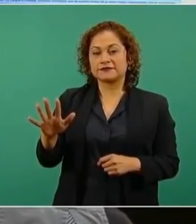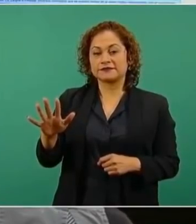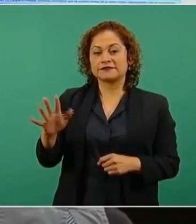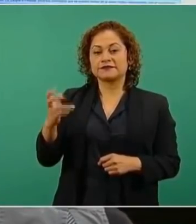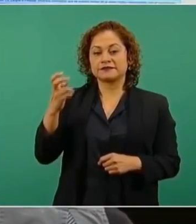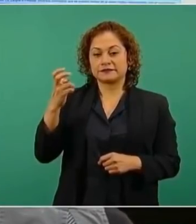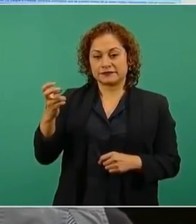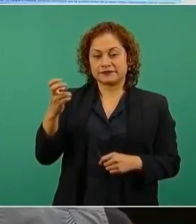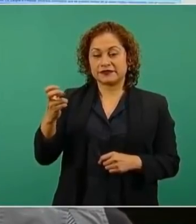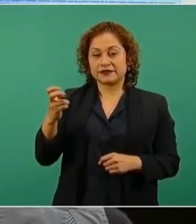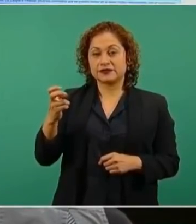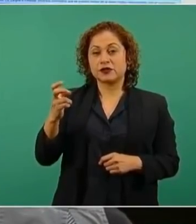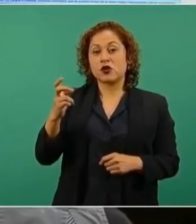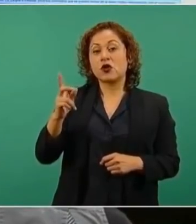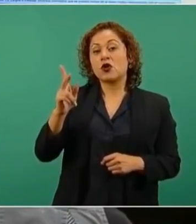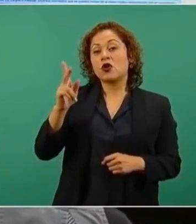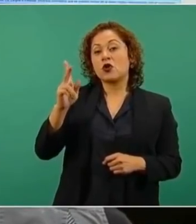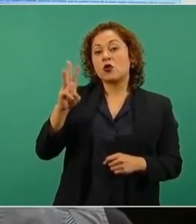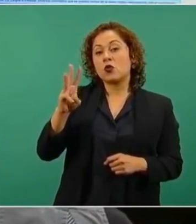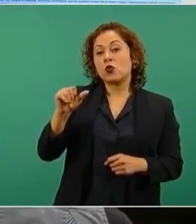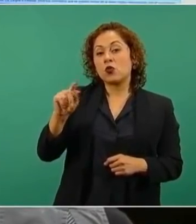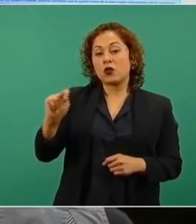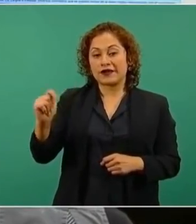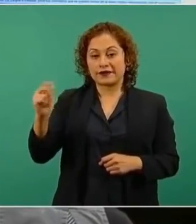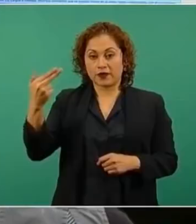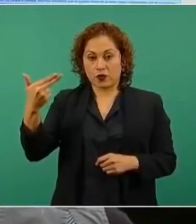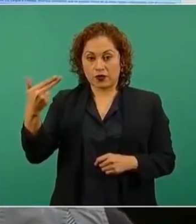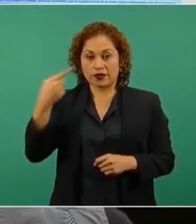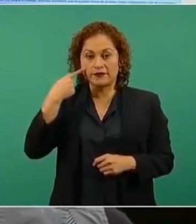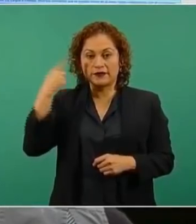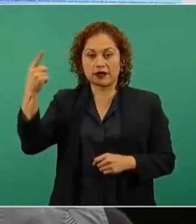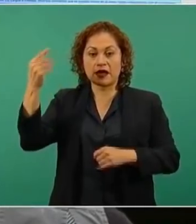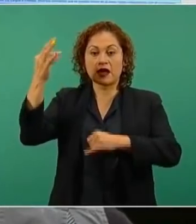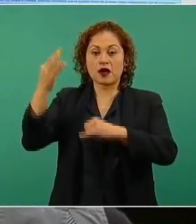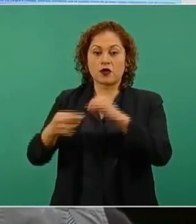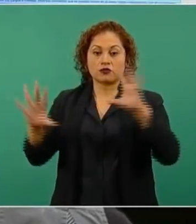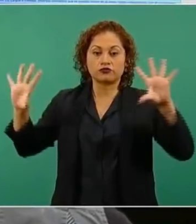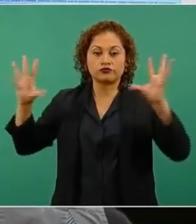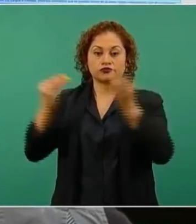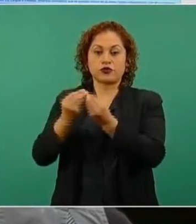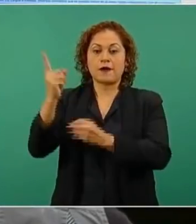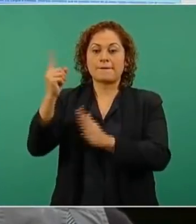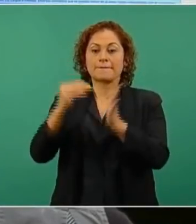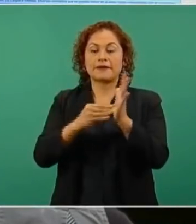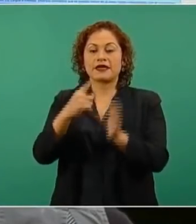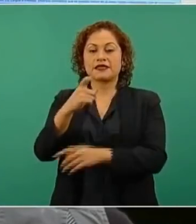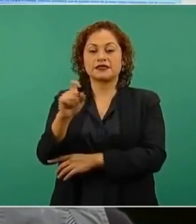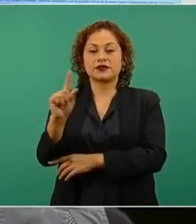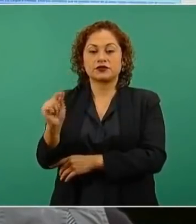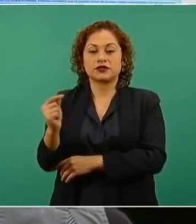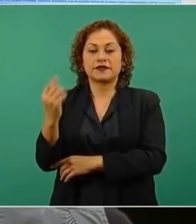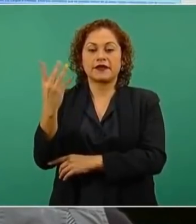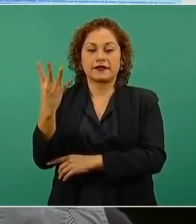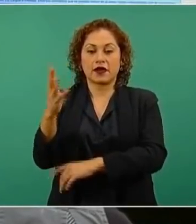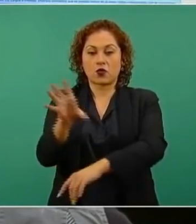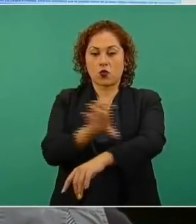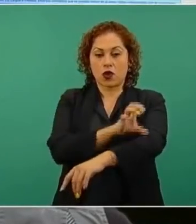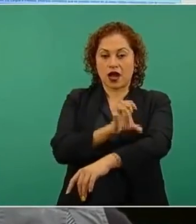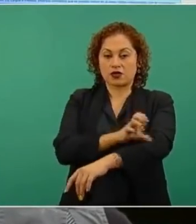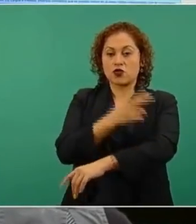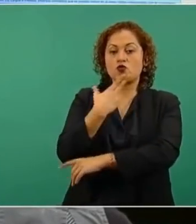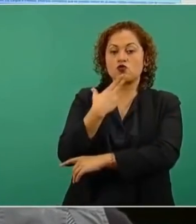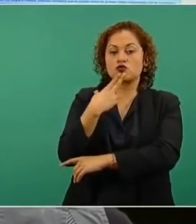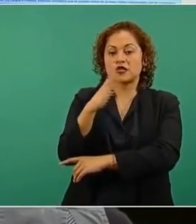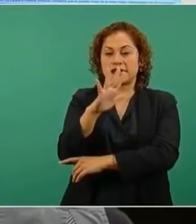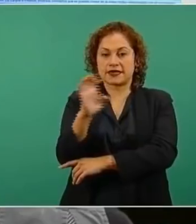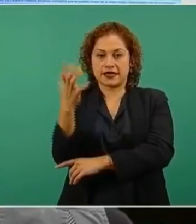510 implicaría que ¿cuánto estamos pagando? Miren ustedes, total a pagar 1,174. La energía consumida son los 510 que aparecen